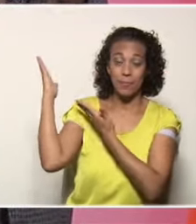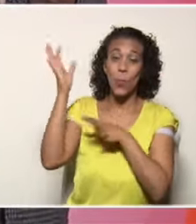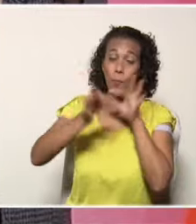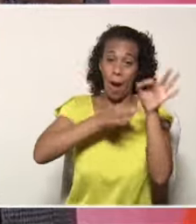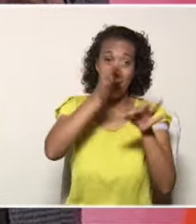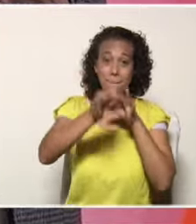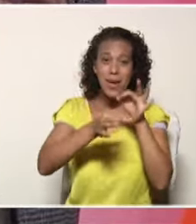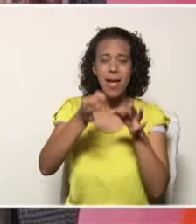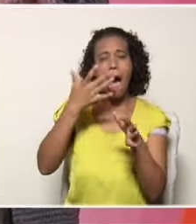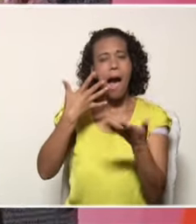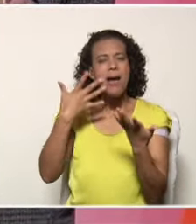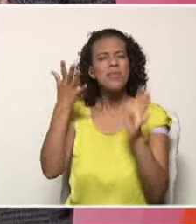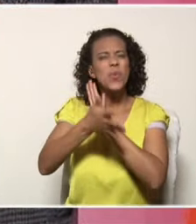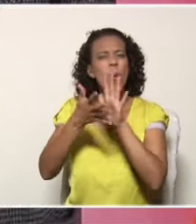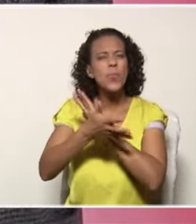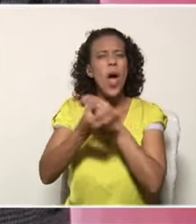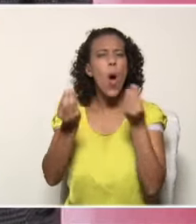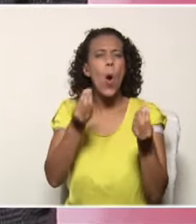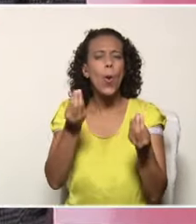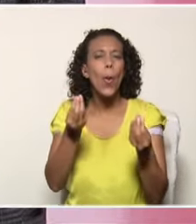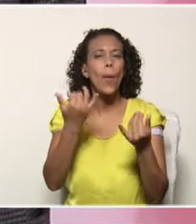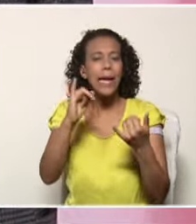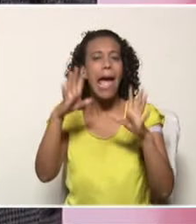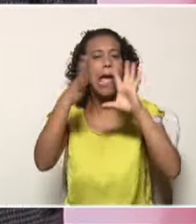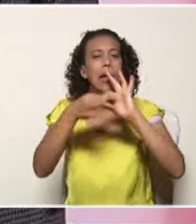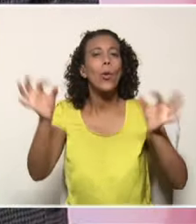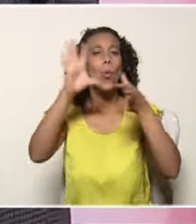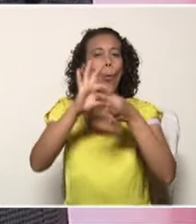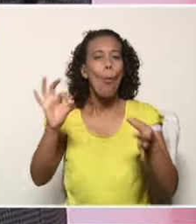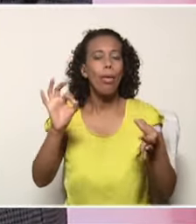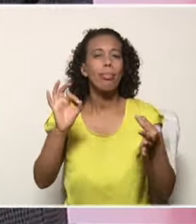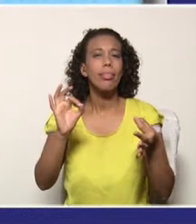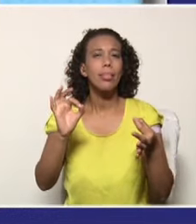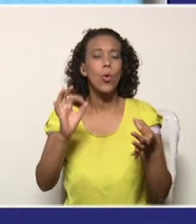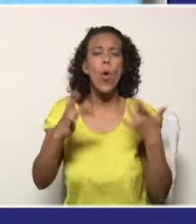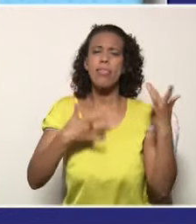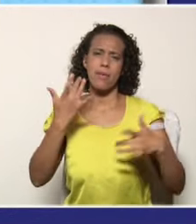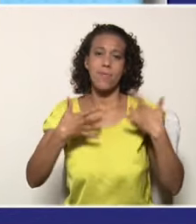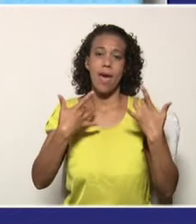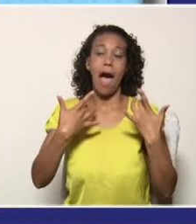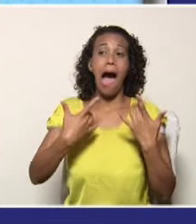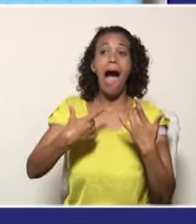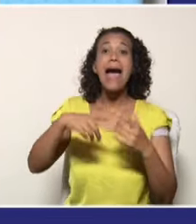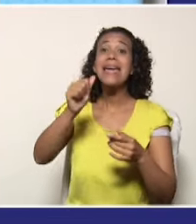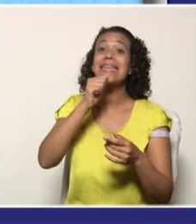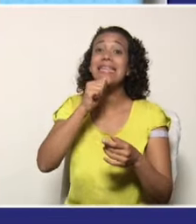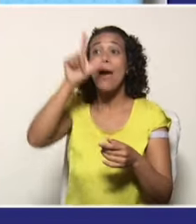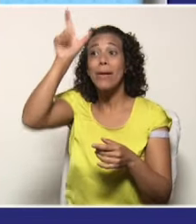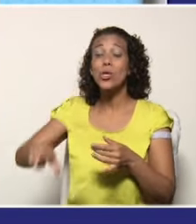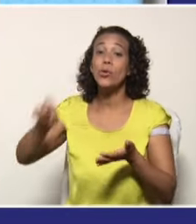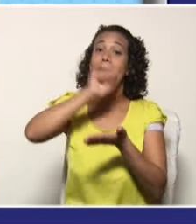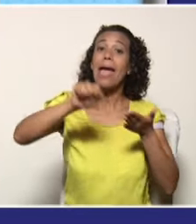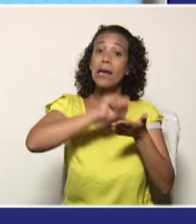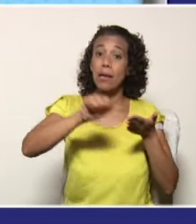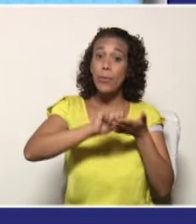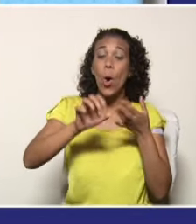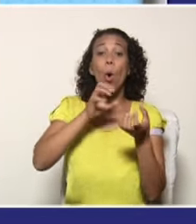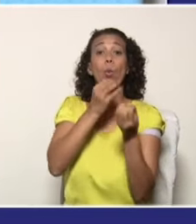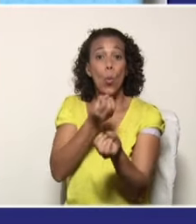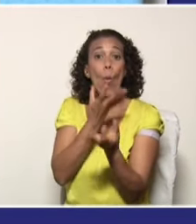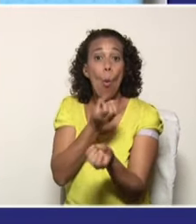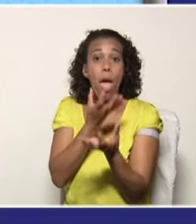a llevar algunas reflexiones sobre algo que está allí. ¿Y qué son las actividades? Vas a escribir la biografía corta del autor con